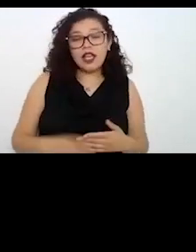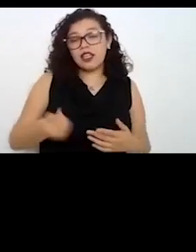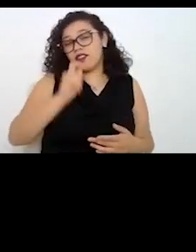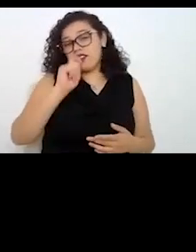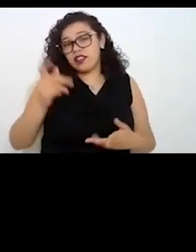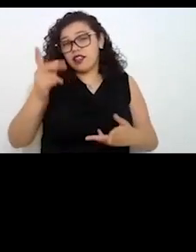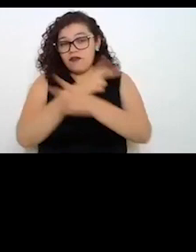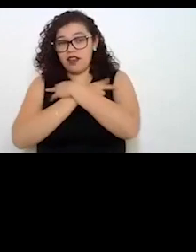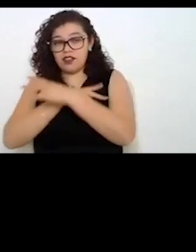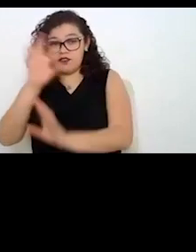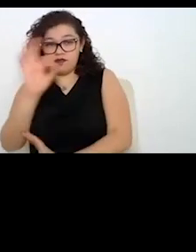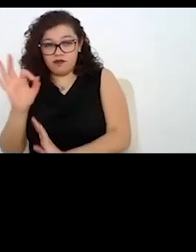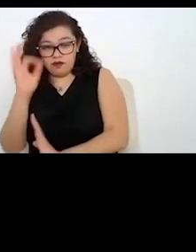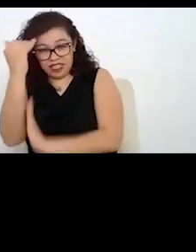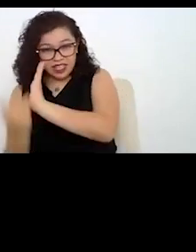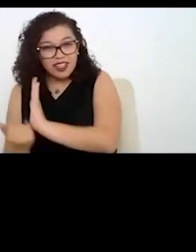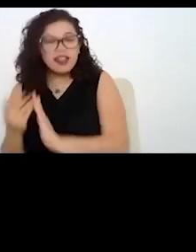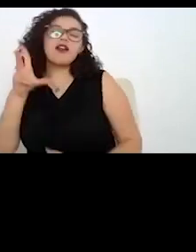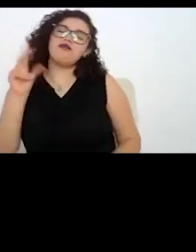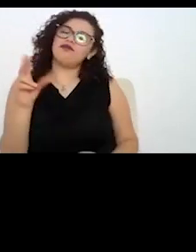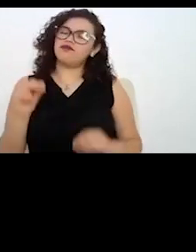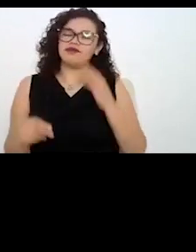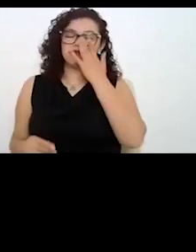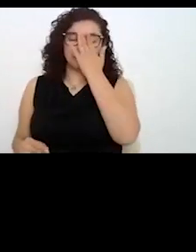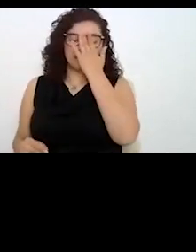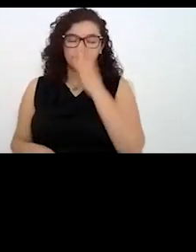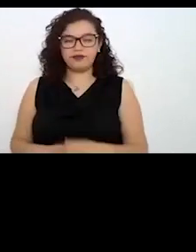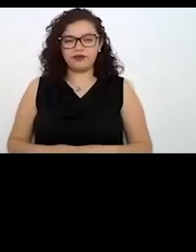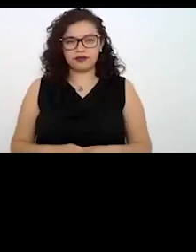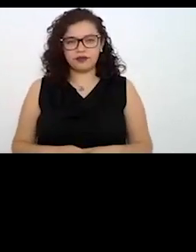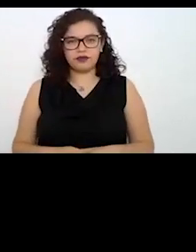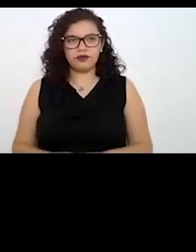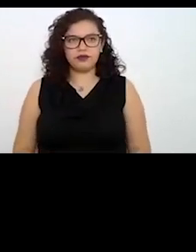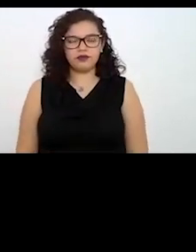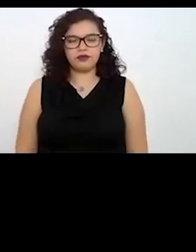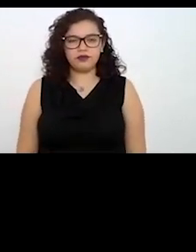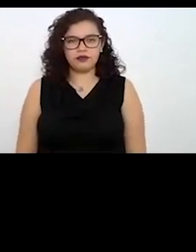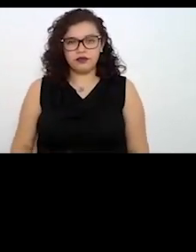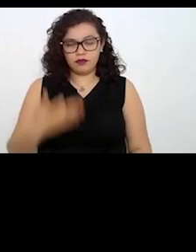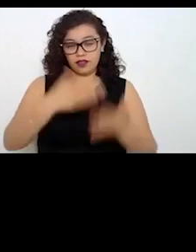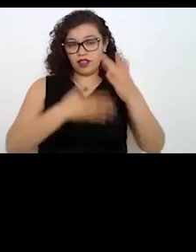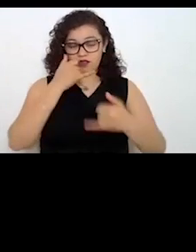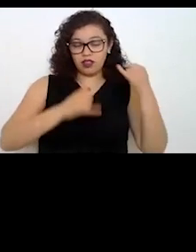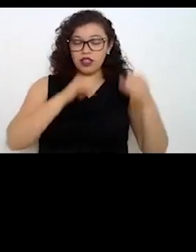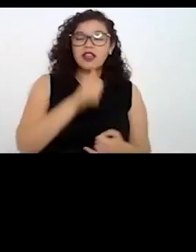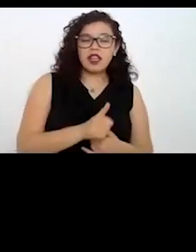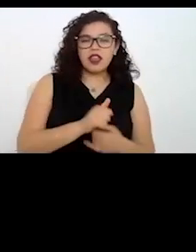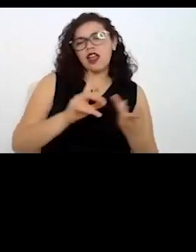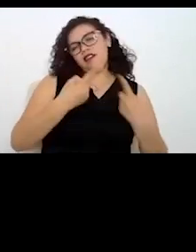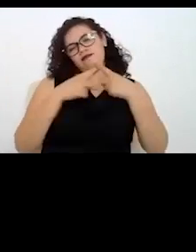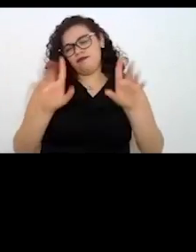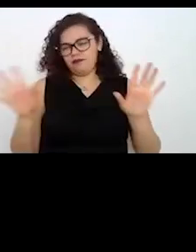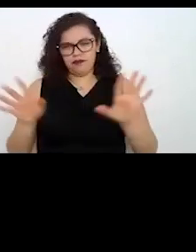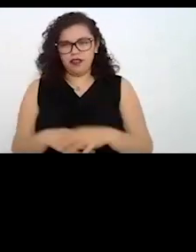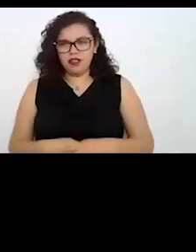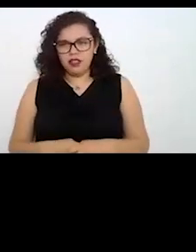se le puede descontar al trabajador ese día de trabajo porque la falta está justificada. Si la falta no estuviera justificada, la historia es distinta. Entonces